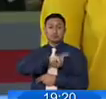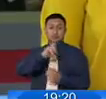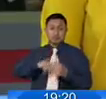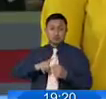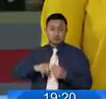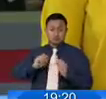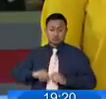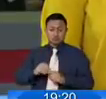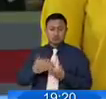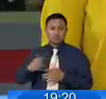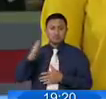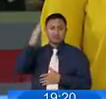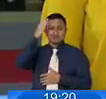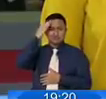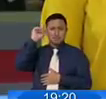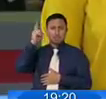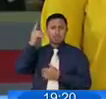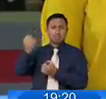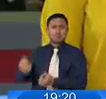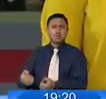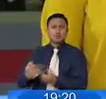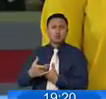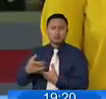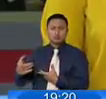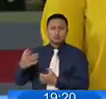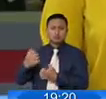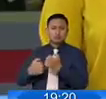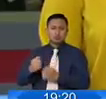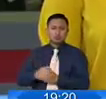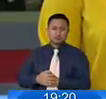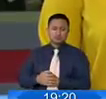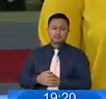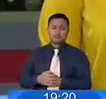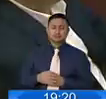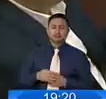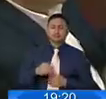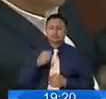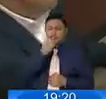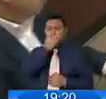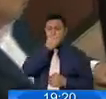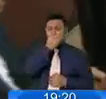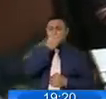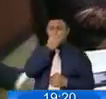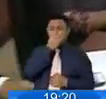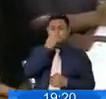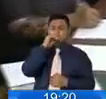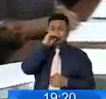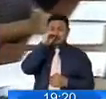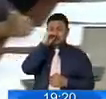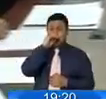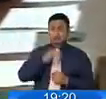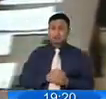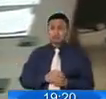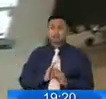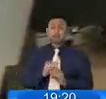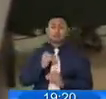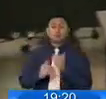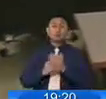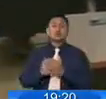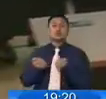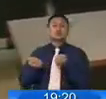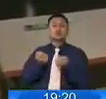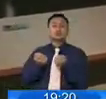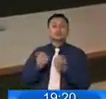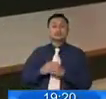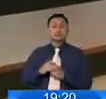Quito conozca el primer informe de las observaciones a este trámite. A la Comisión Ocasional de Vigilancia del Proceso de